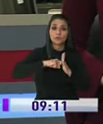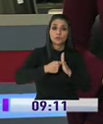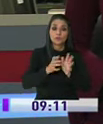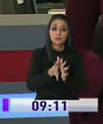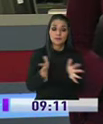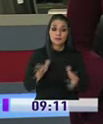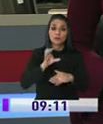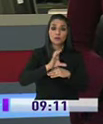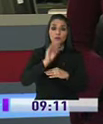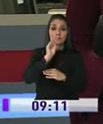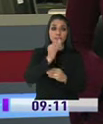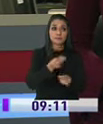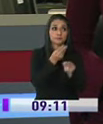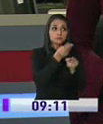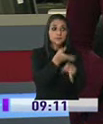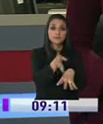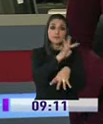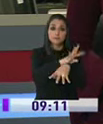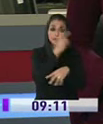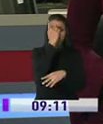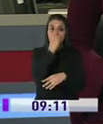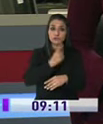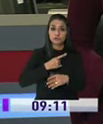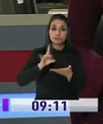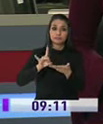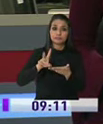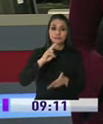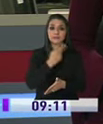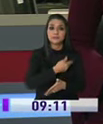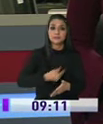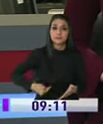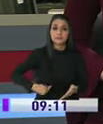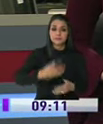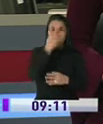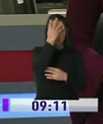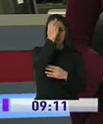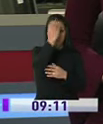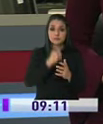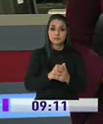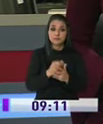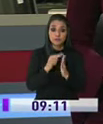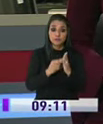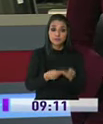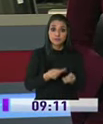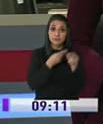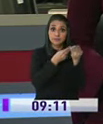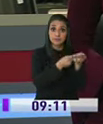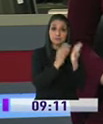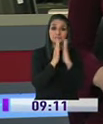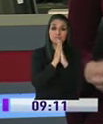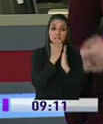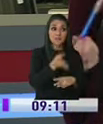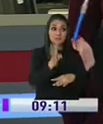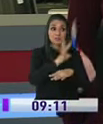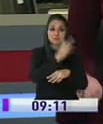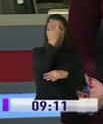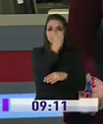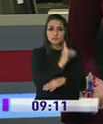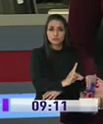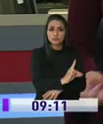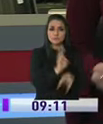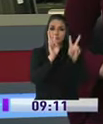del Estado notificó a la Asamblea Nacional la decisión de destituir al vicepresidente Jorge Glass. En la notificación se solicita que la Asamblea tome una